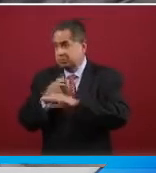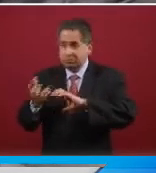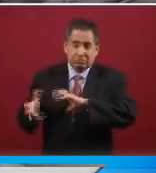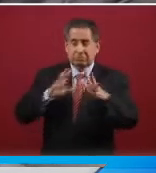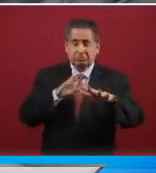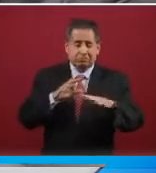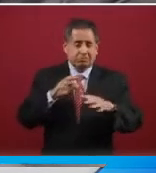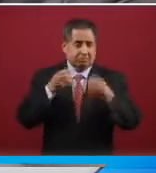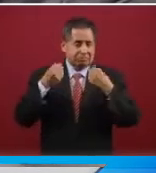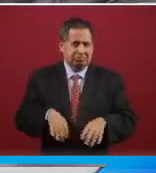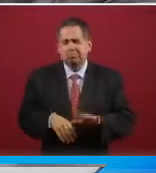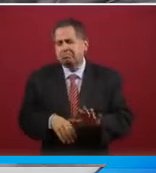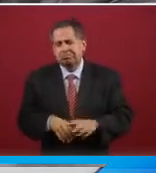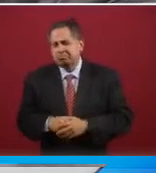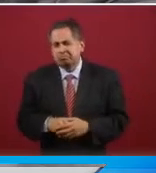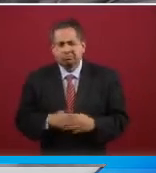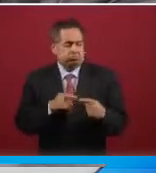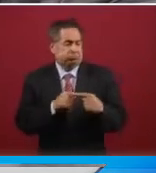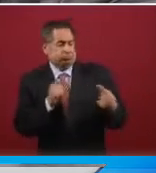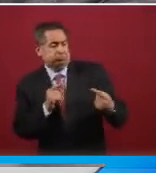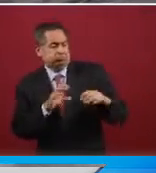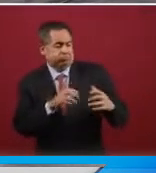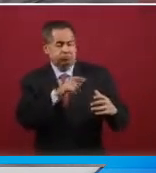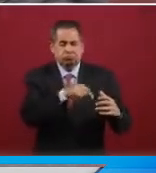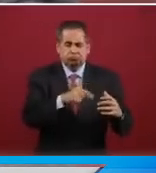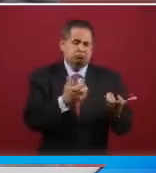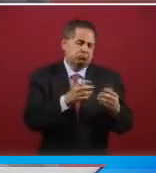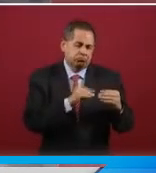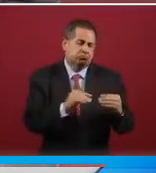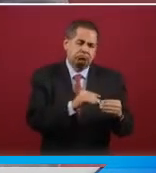situación en el país. La gente está muy contenta con el cambio, y algunos que